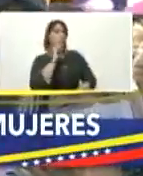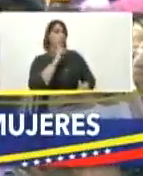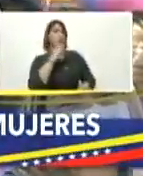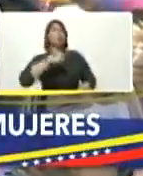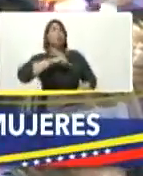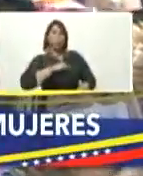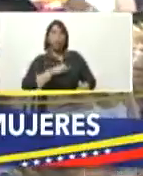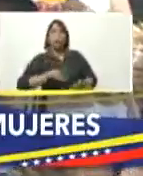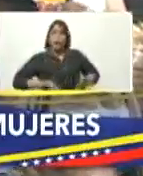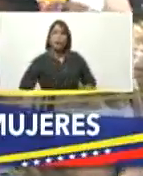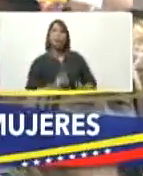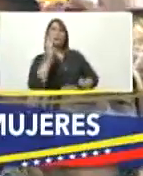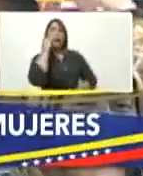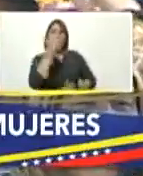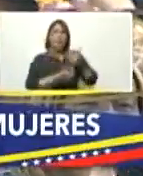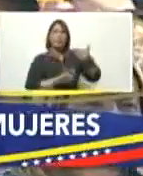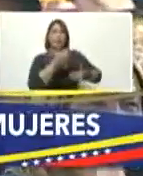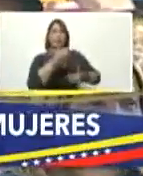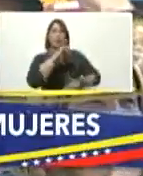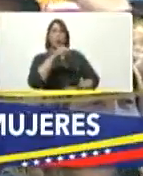de la avanzadora.